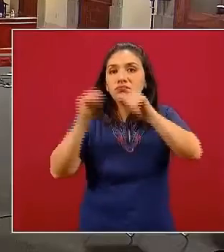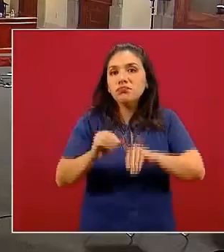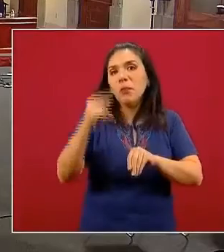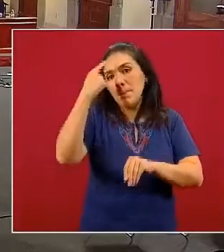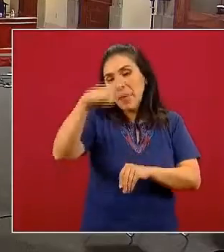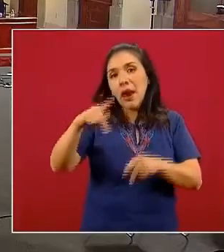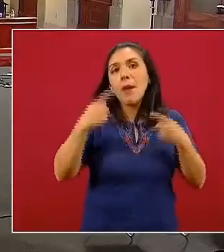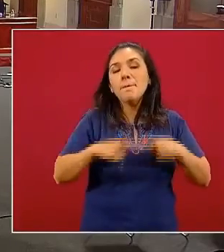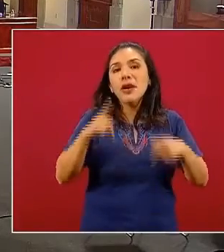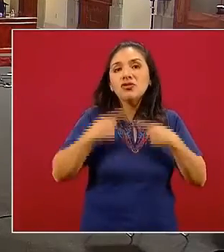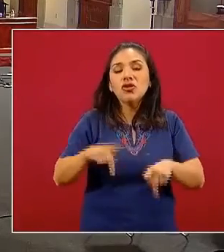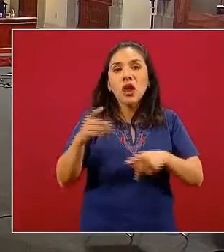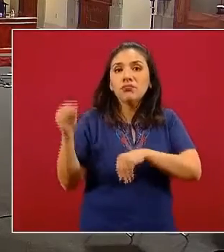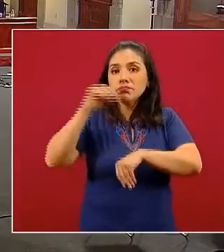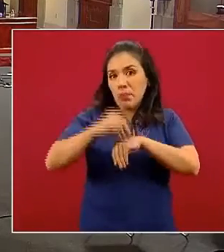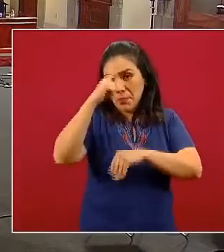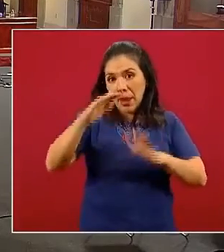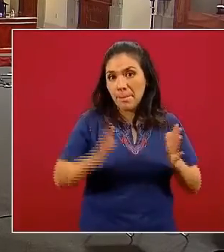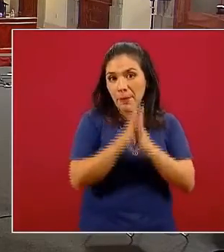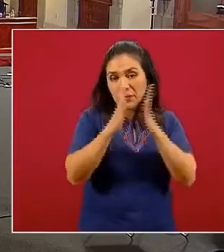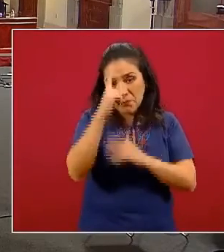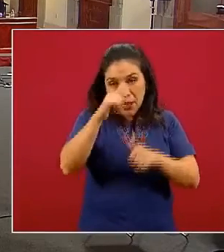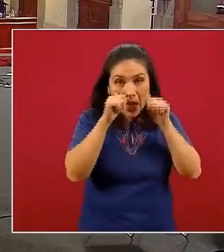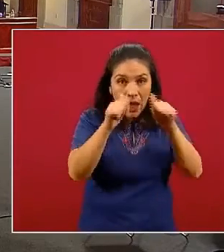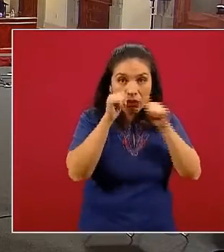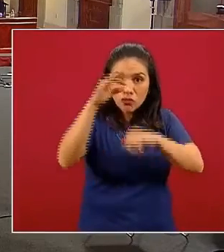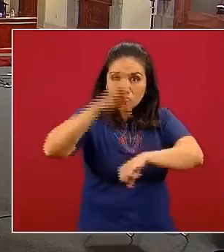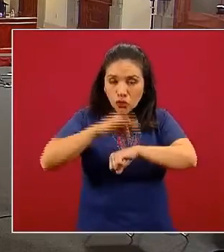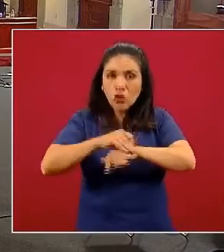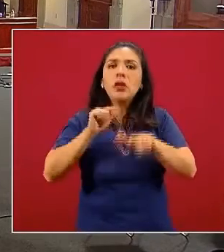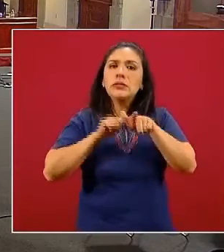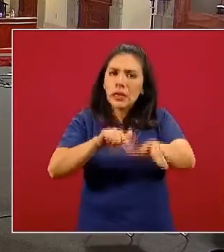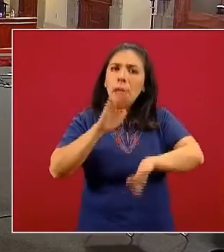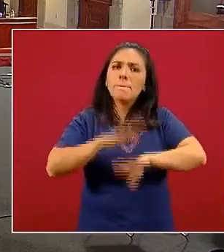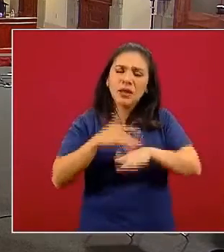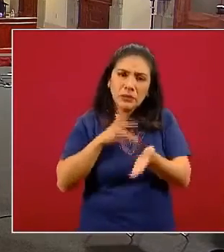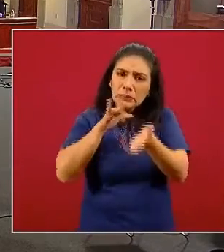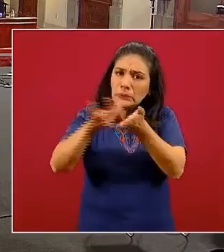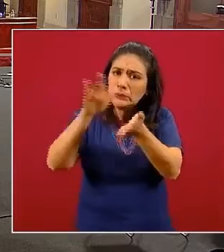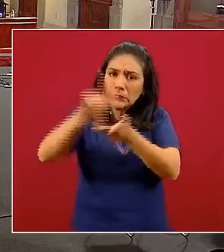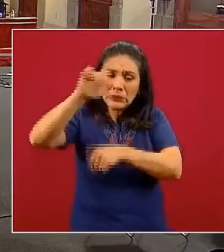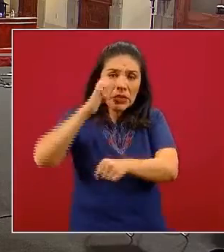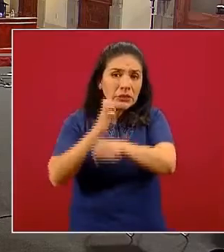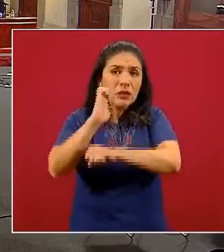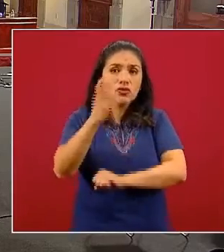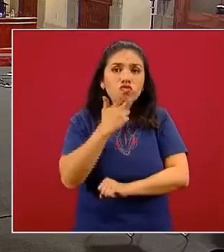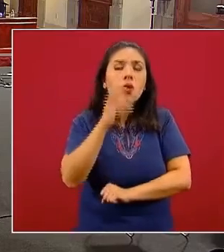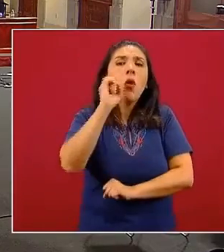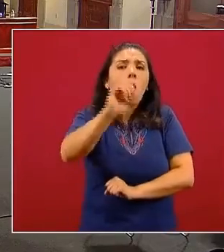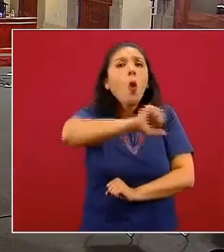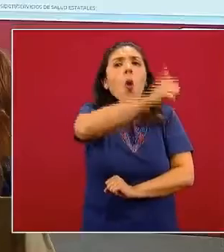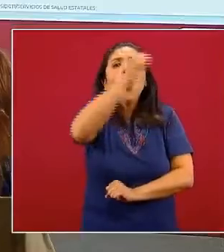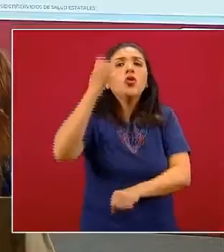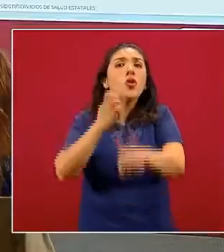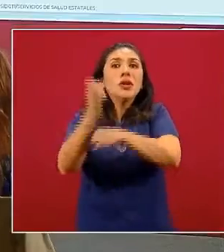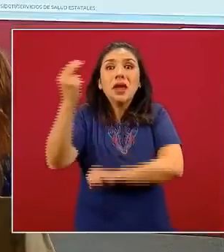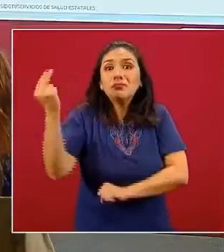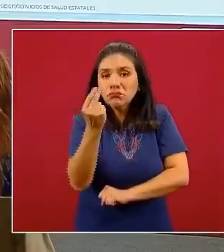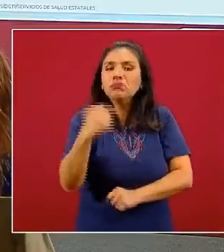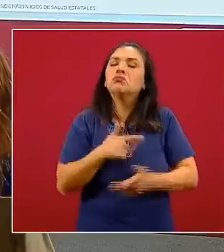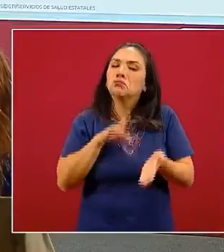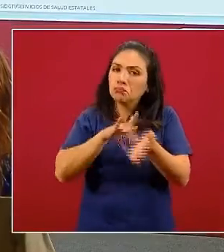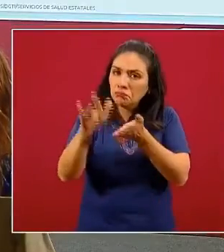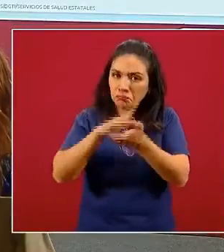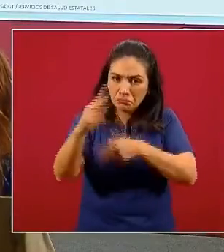federales a personal que participa en la atención y seguiremos apoyando al estado de Chihuahua o a cualquier otra entidad federativa que lo